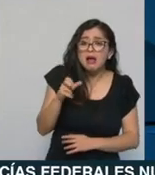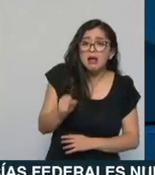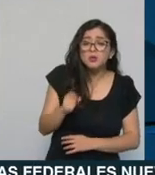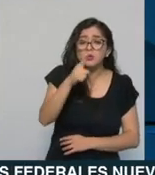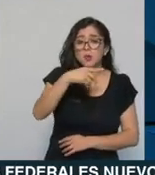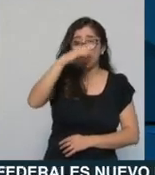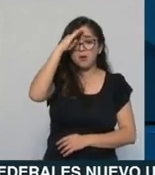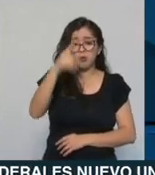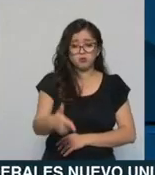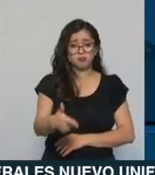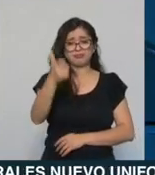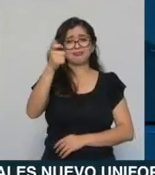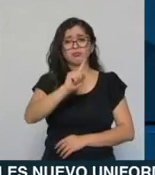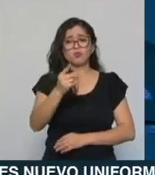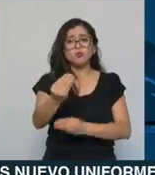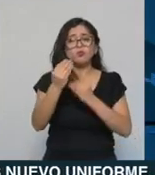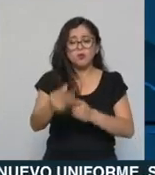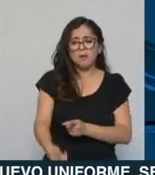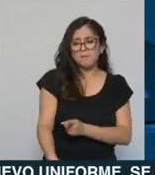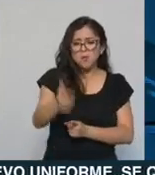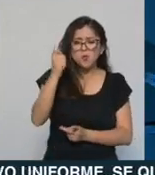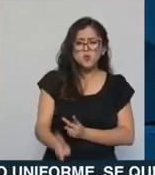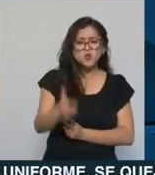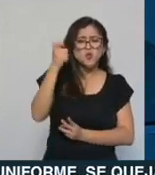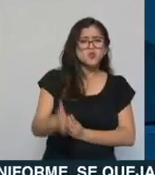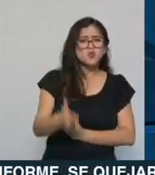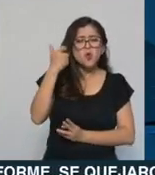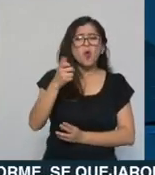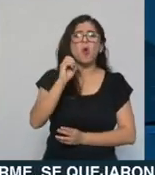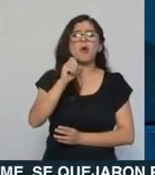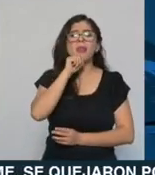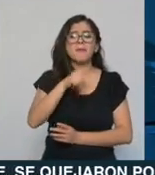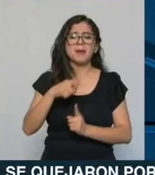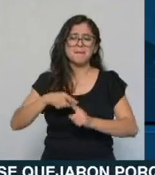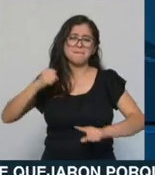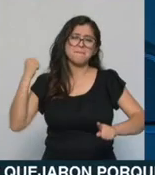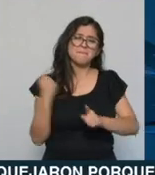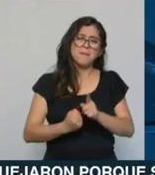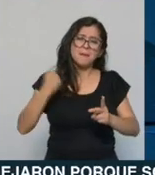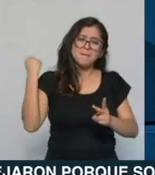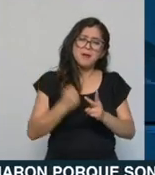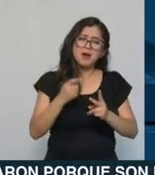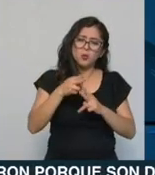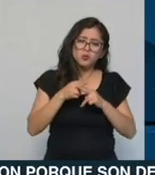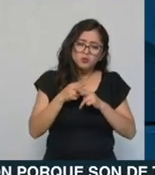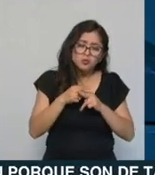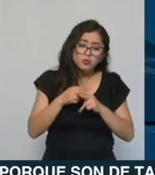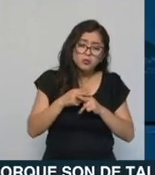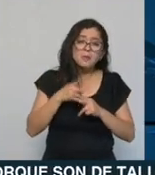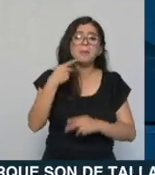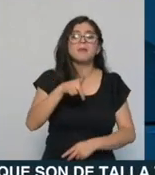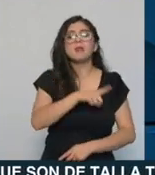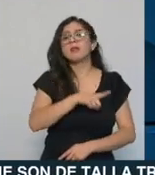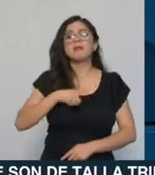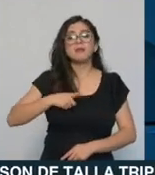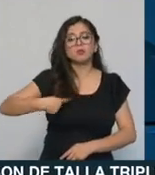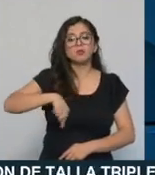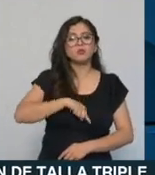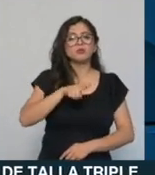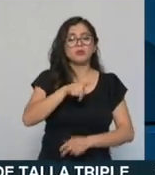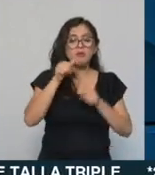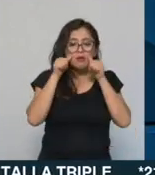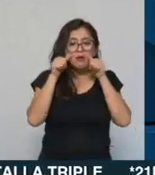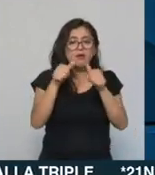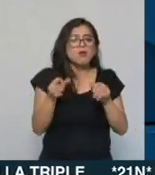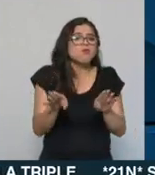un balazo, por múltiples balazos, por múltiples puñaladas y la forma en la que debemos atender este tipo